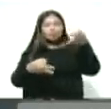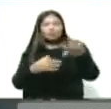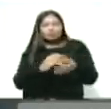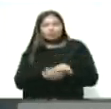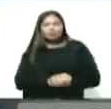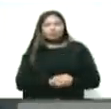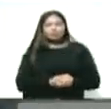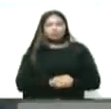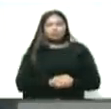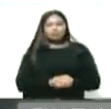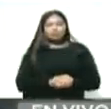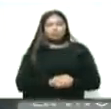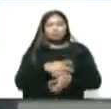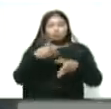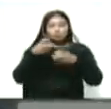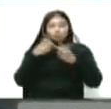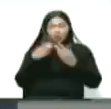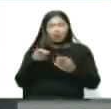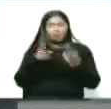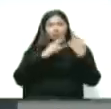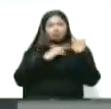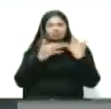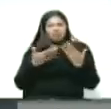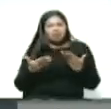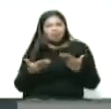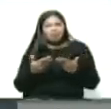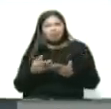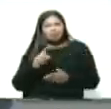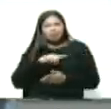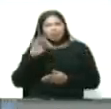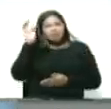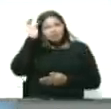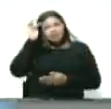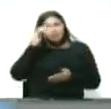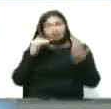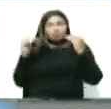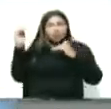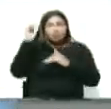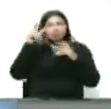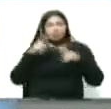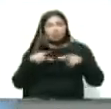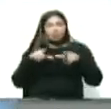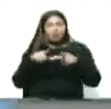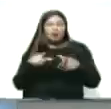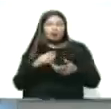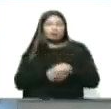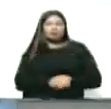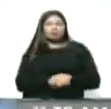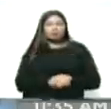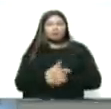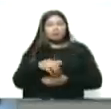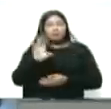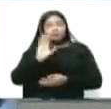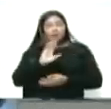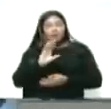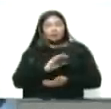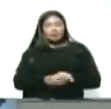la recepción de correspondencia de la Fiscalía Superior del Área Metropolitana de Caracas.